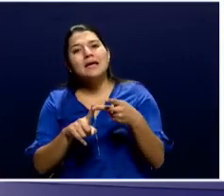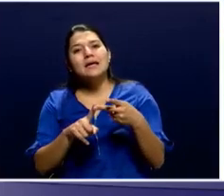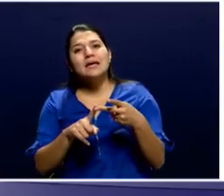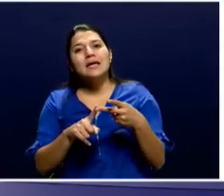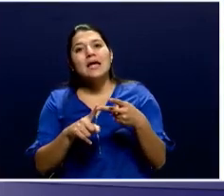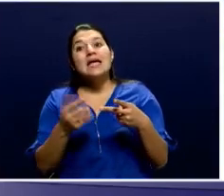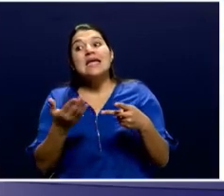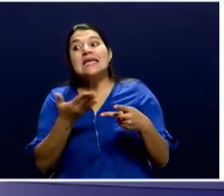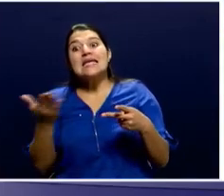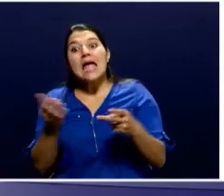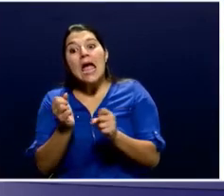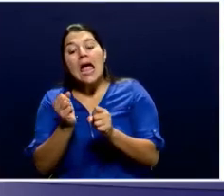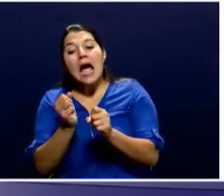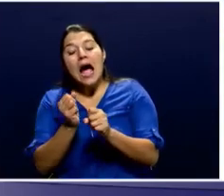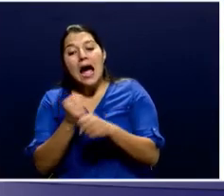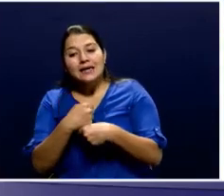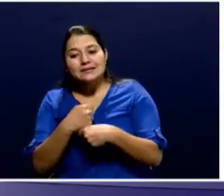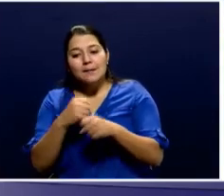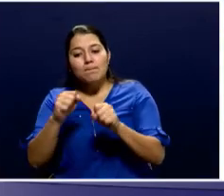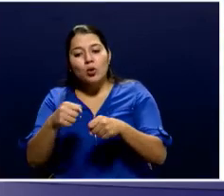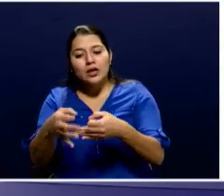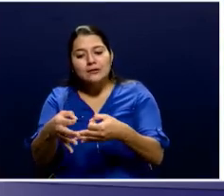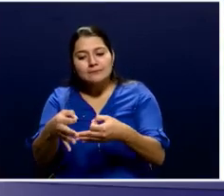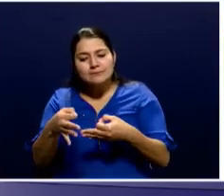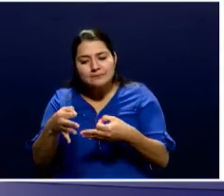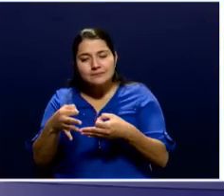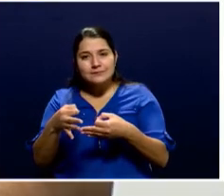esta necesidad de cuarentenas?